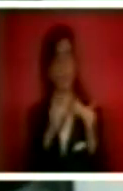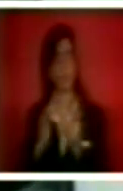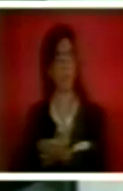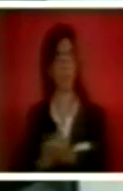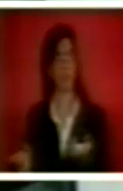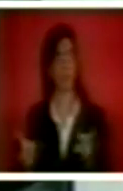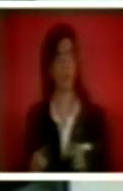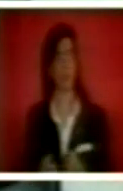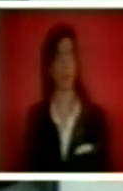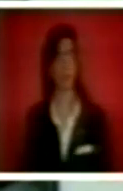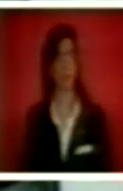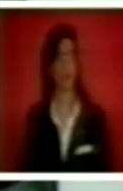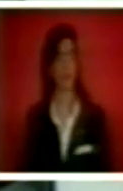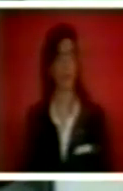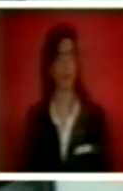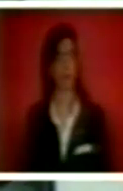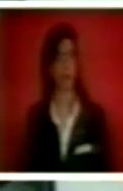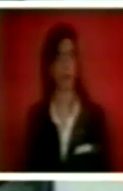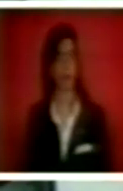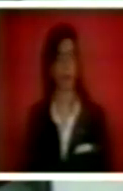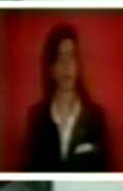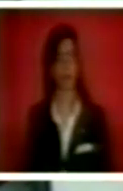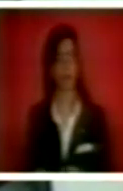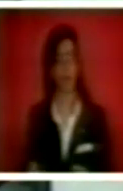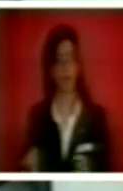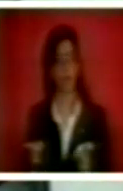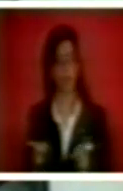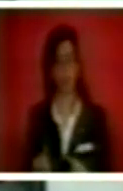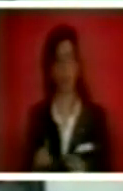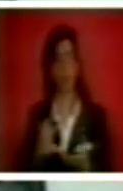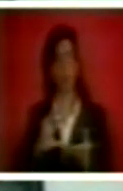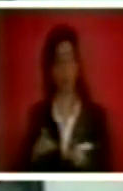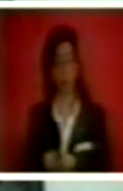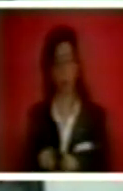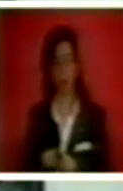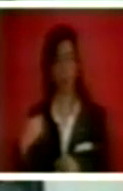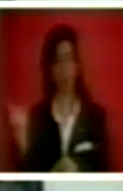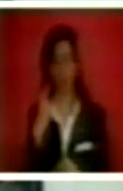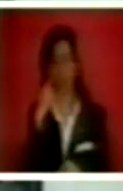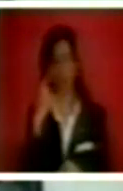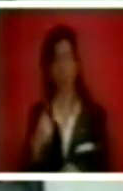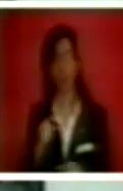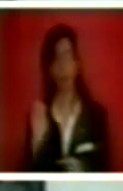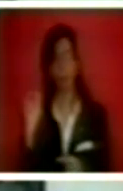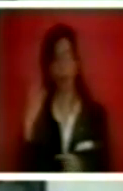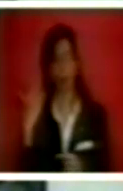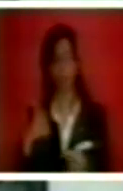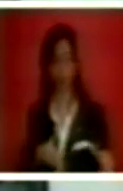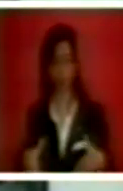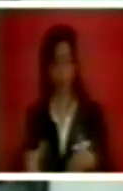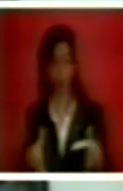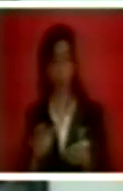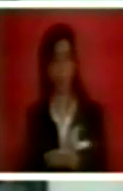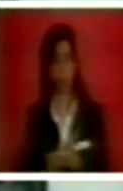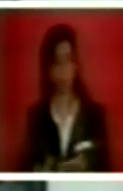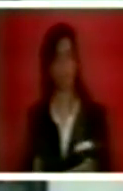necesitaban. De igual modo, forman parte del paisaje actual de Tucumán las modernas autopistas